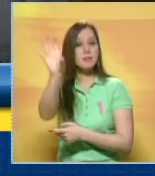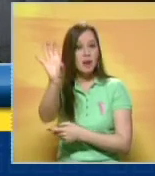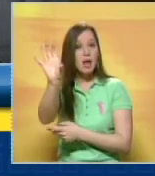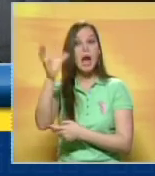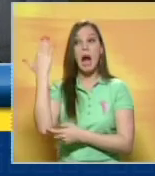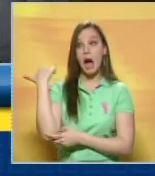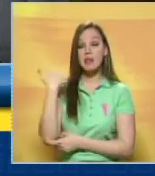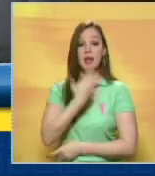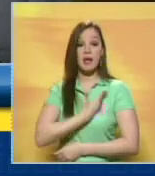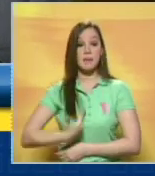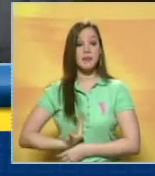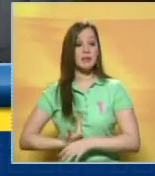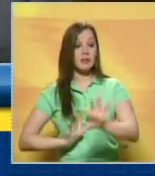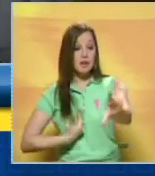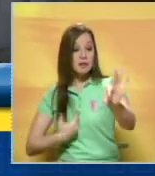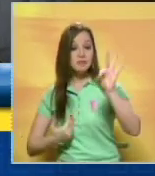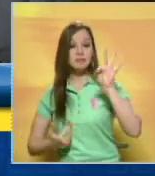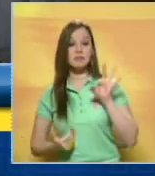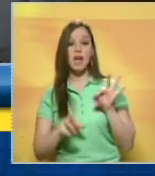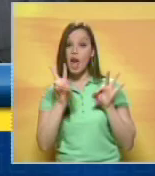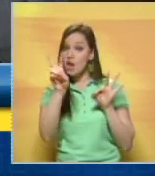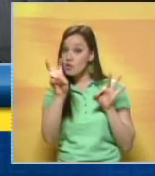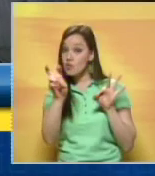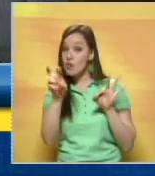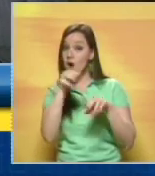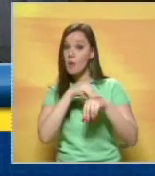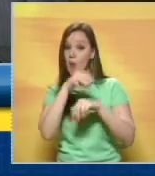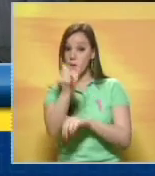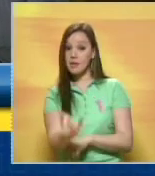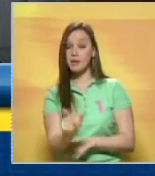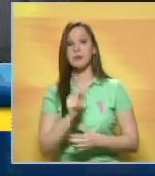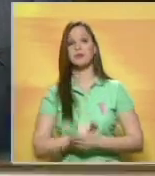que el presidente encargó al nuevo primer ministro formar gobierno.